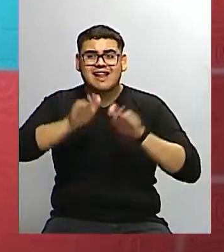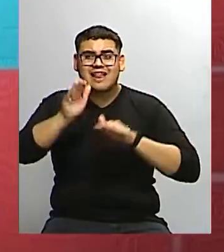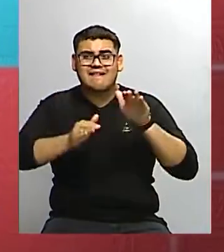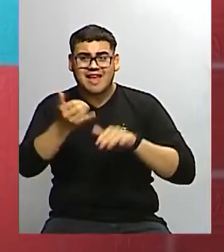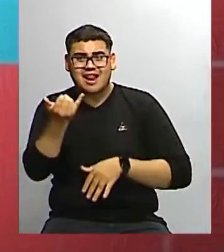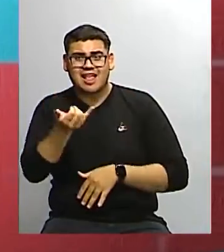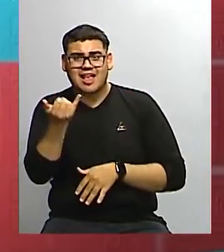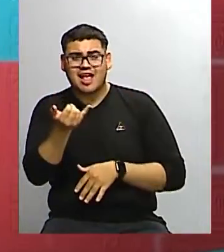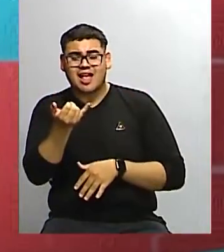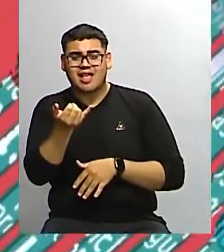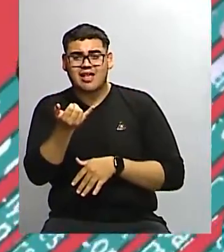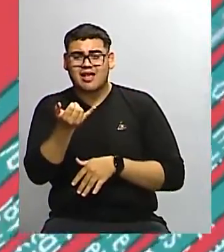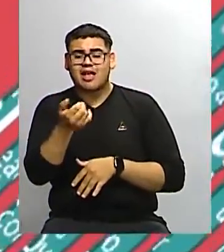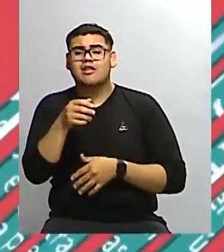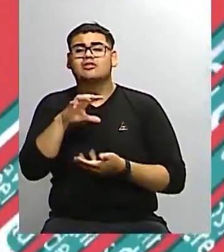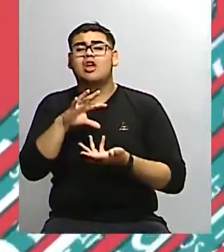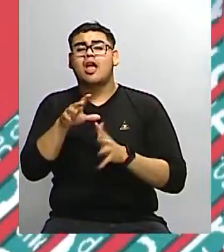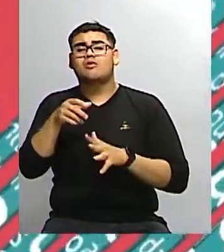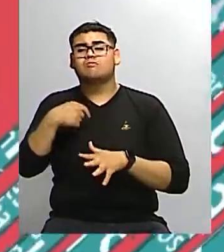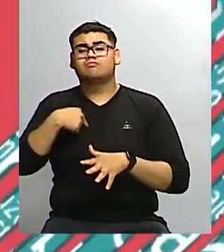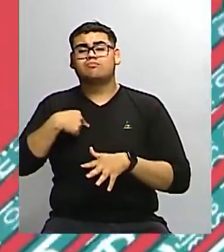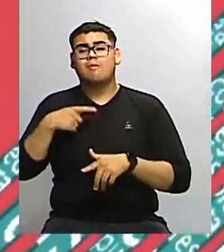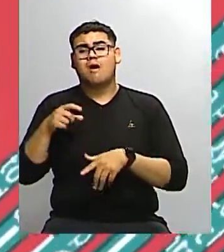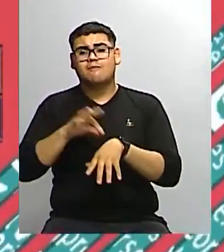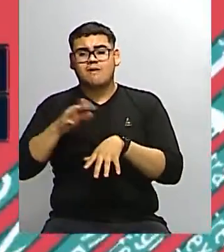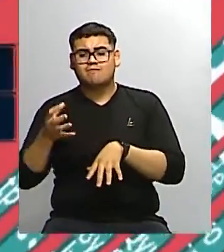cómo se puede iniciar un tratamiento a partir de la detección?